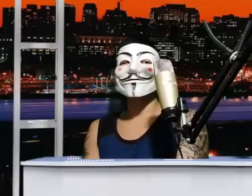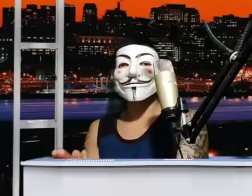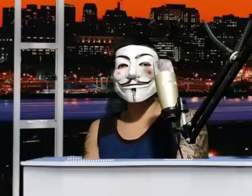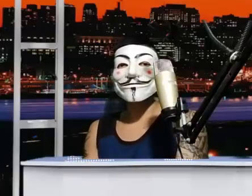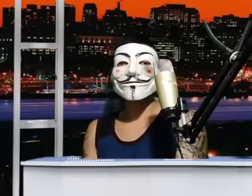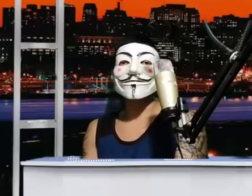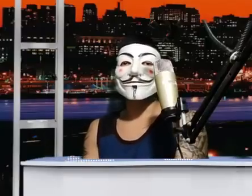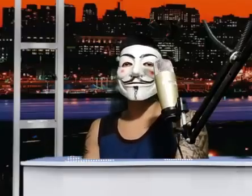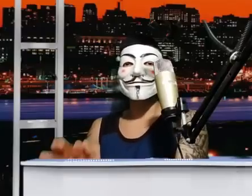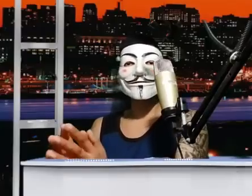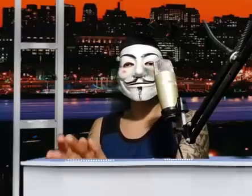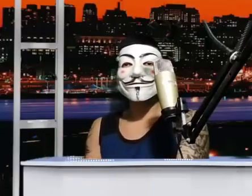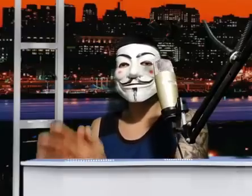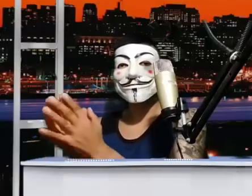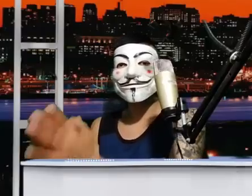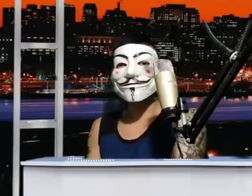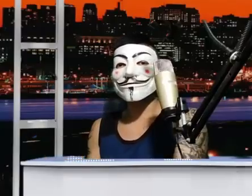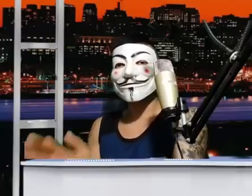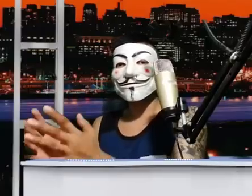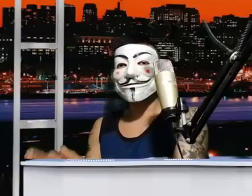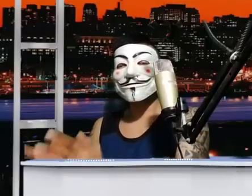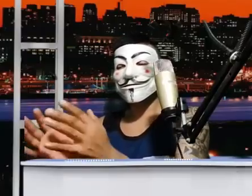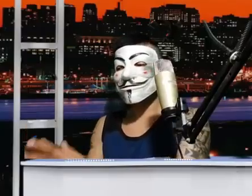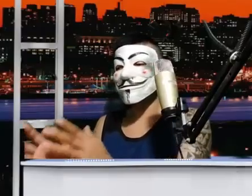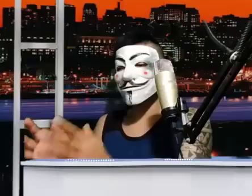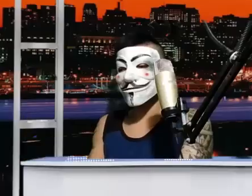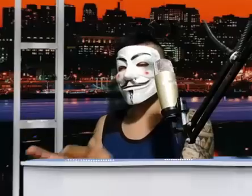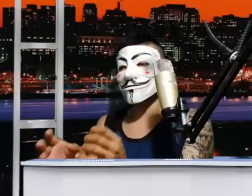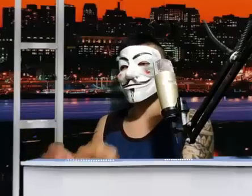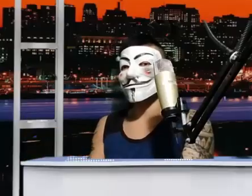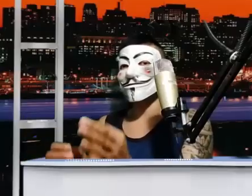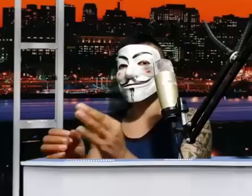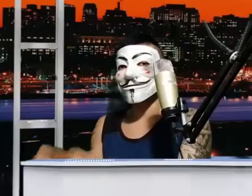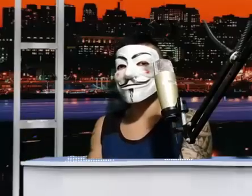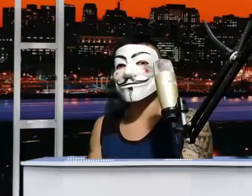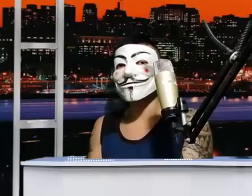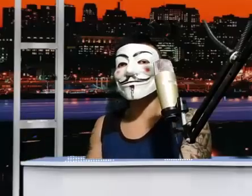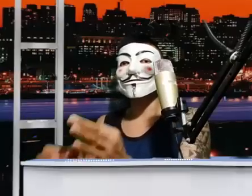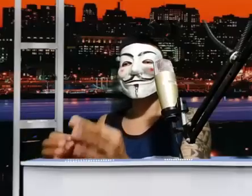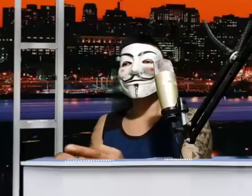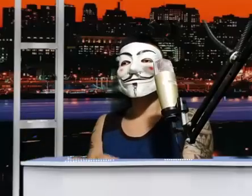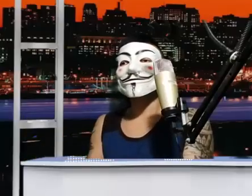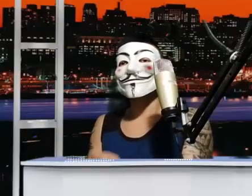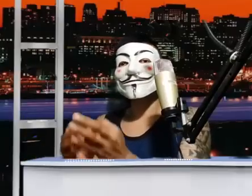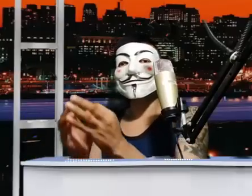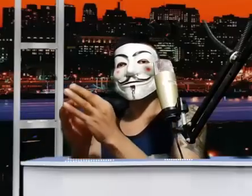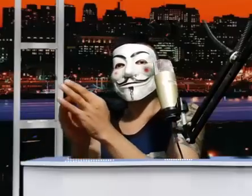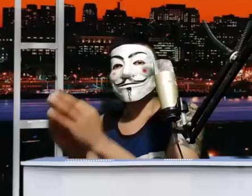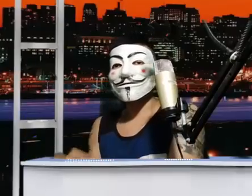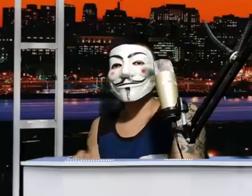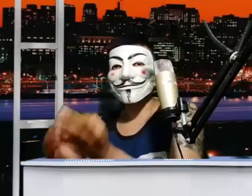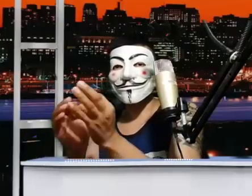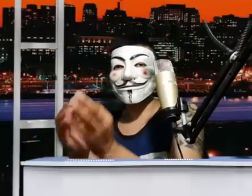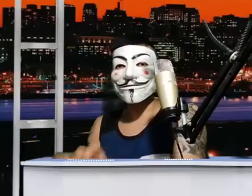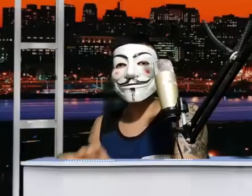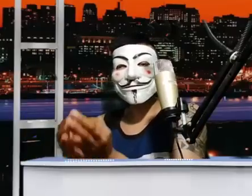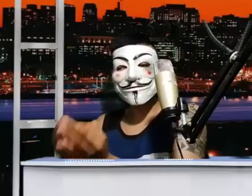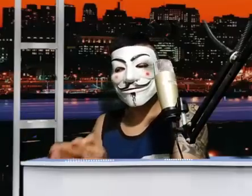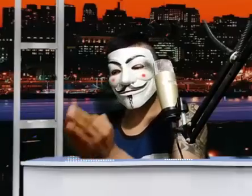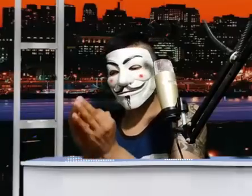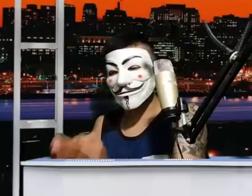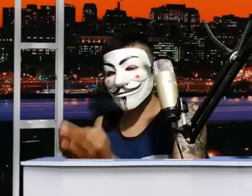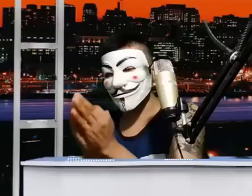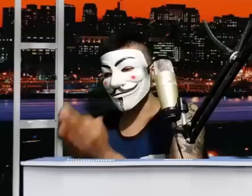Nayib Bukele. Sí, señores, pero cuando el nuegado era vicepresidente de El Salvador y de la noche a la mañana